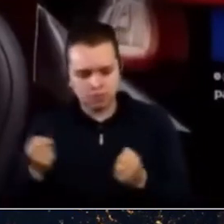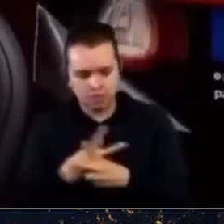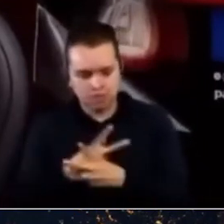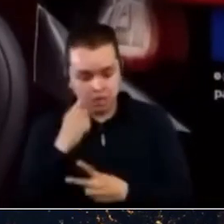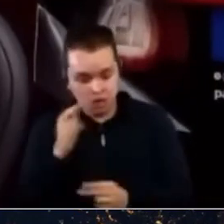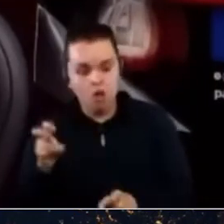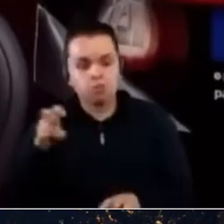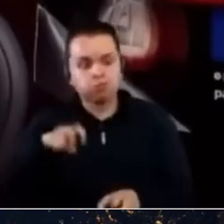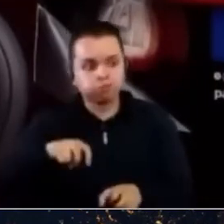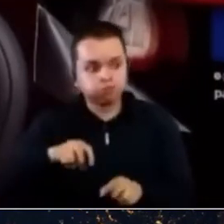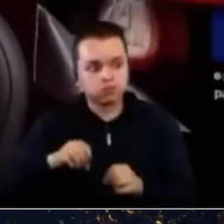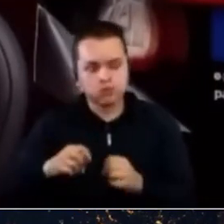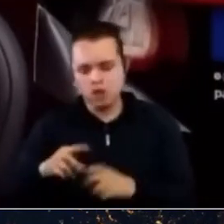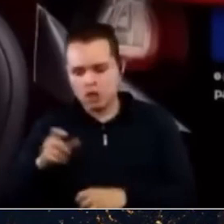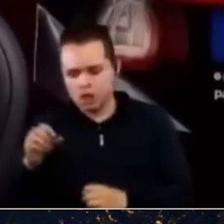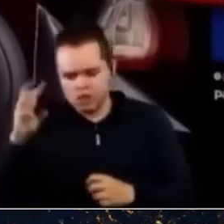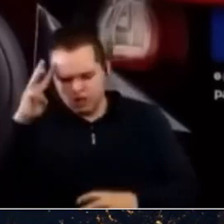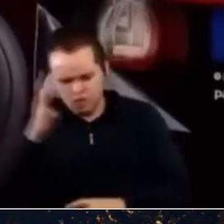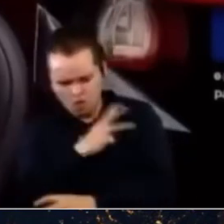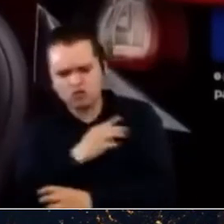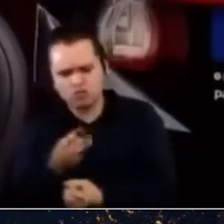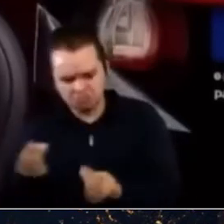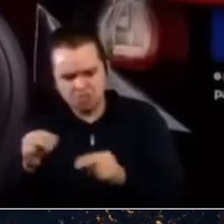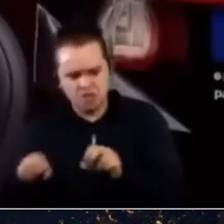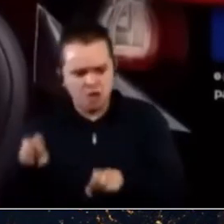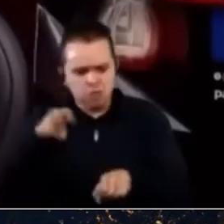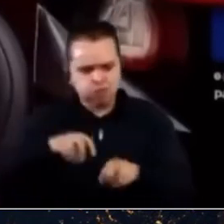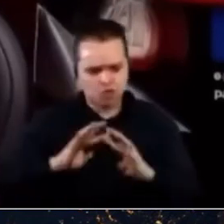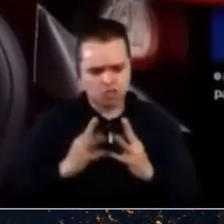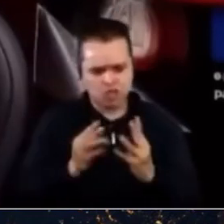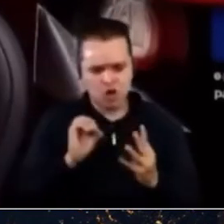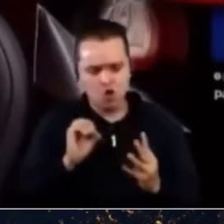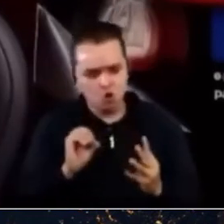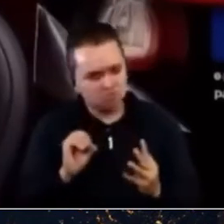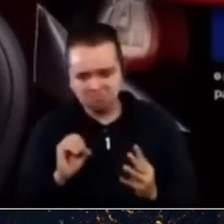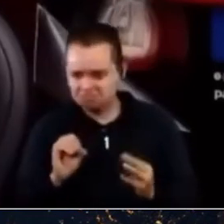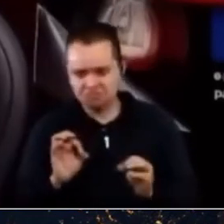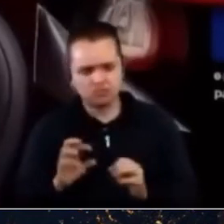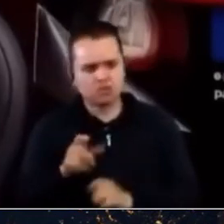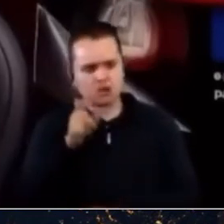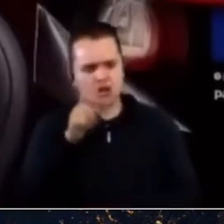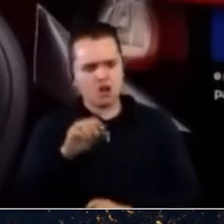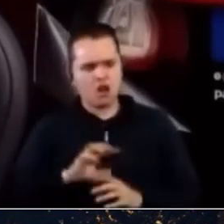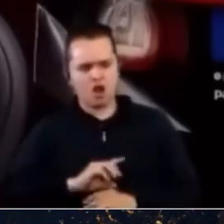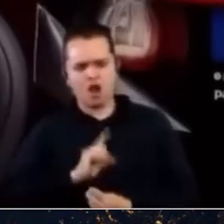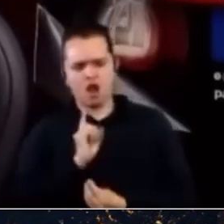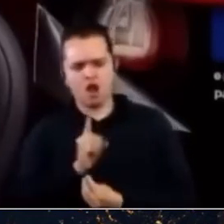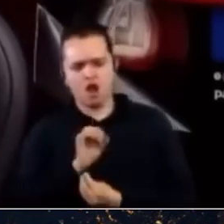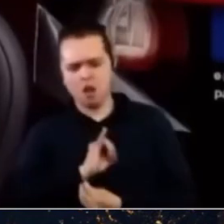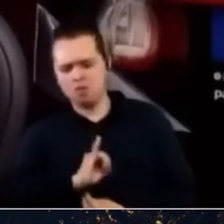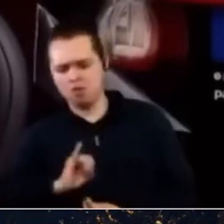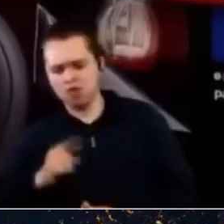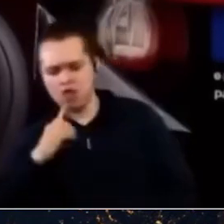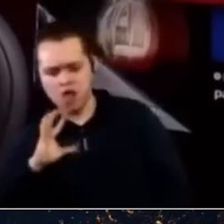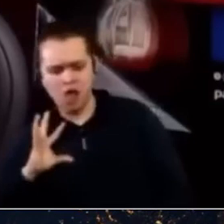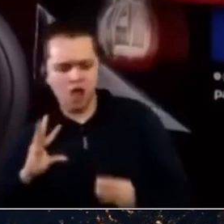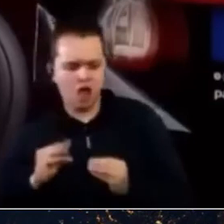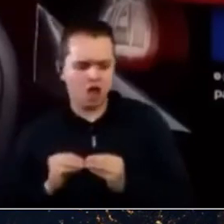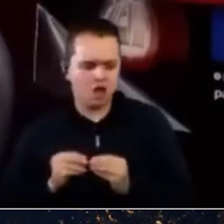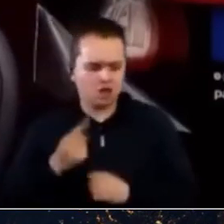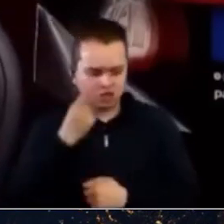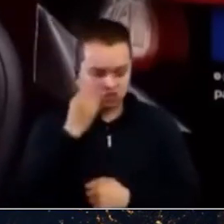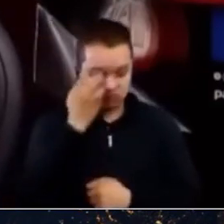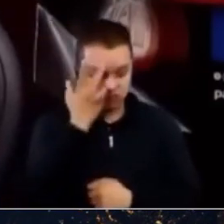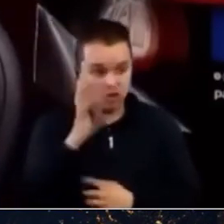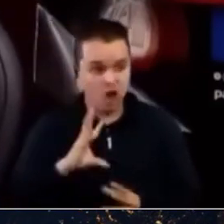víctimas y víctimas de la fuerza pública. Pero fue la indolencia de la clase política aliada, porque el